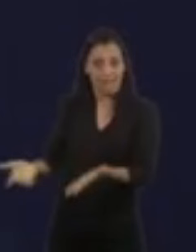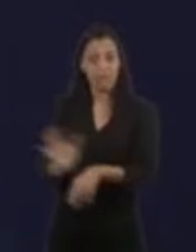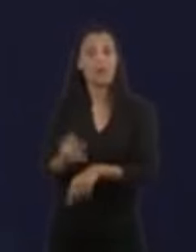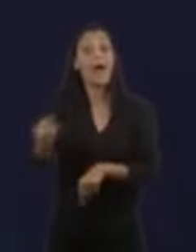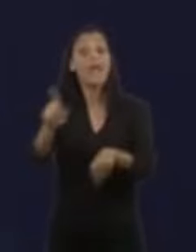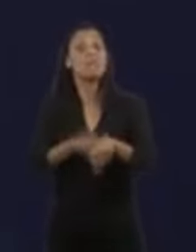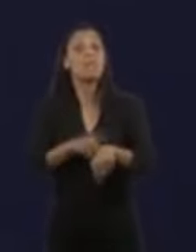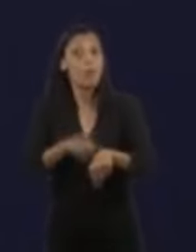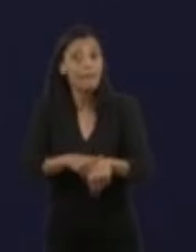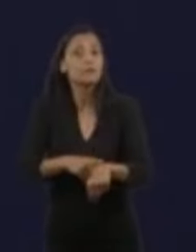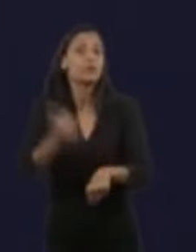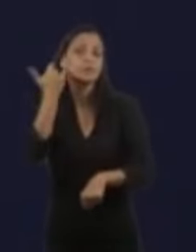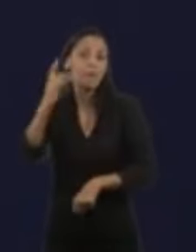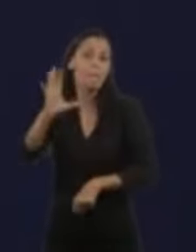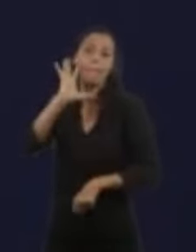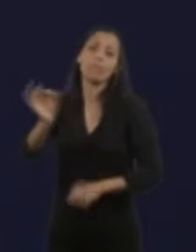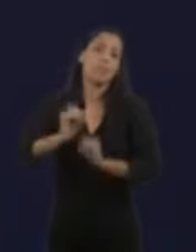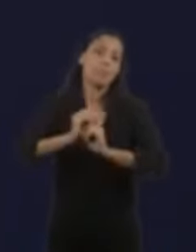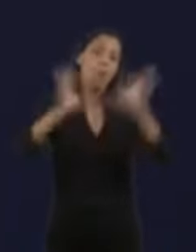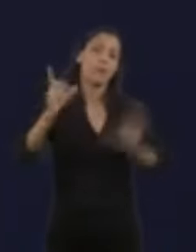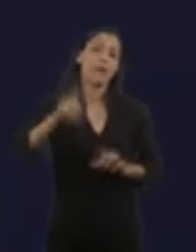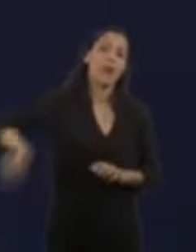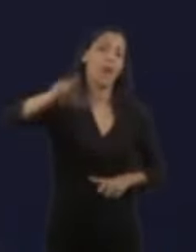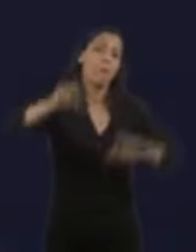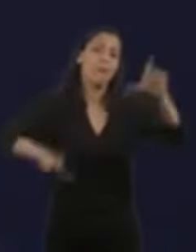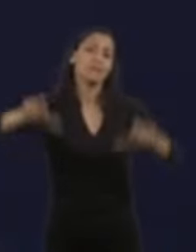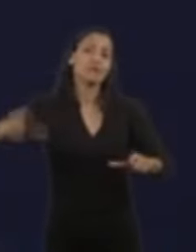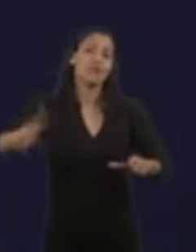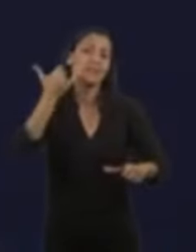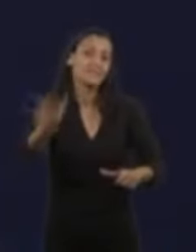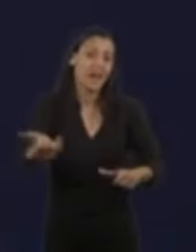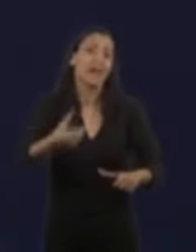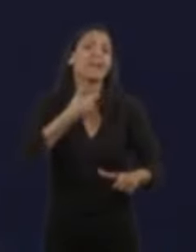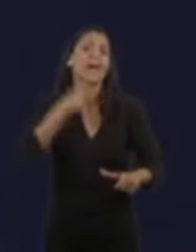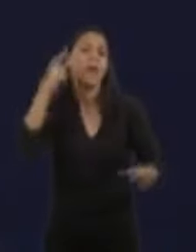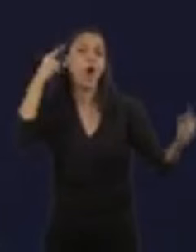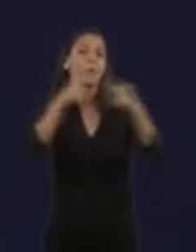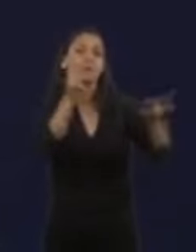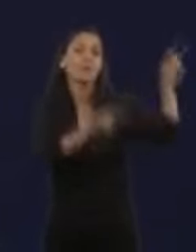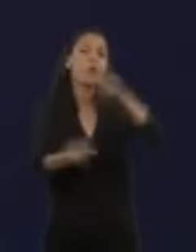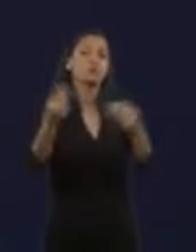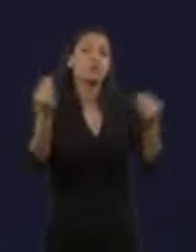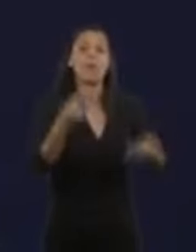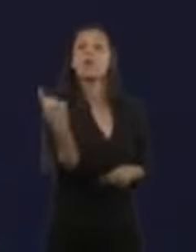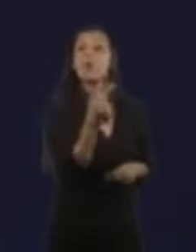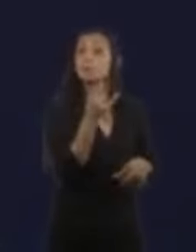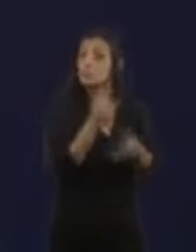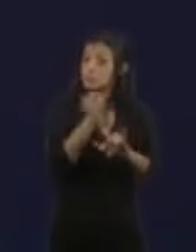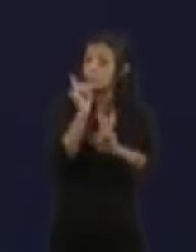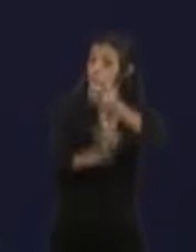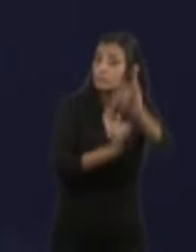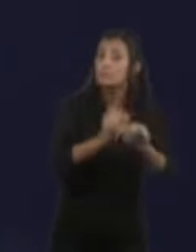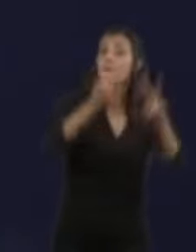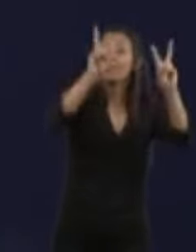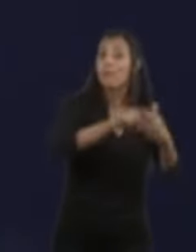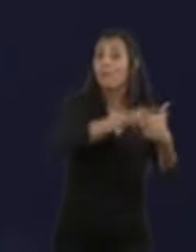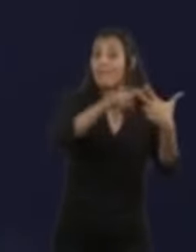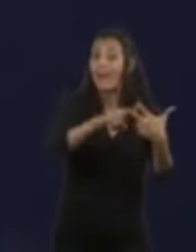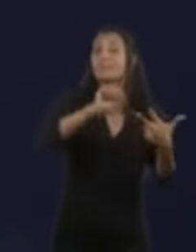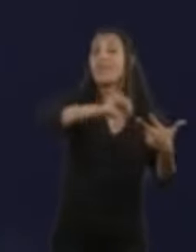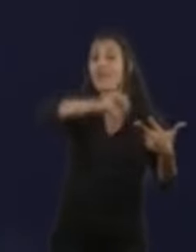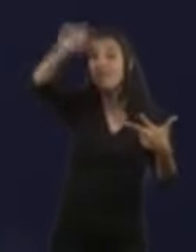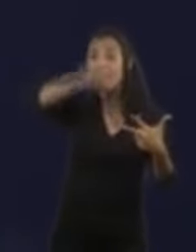eran muy claros Nosotros siempre hablamos de tema económico tema inflacionario y de tema de seguridad lo que